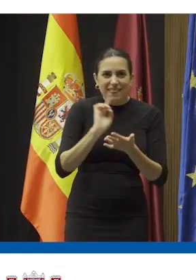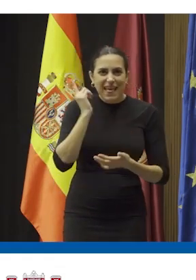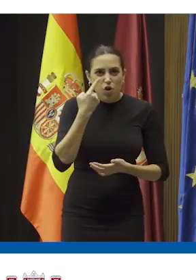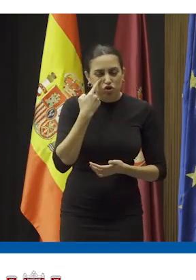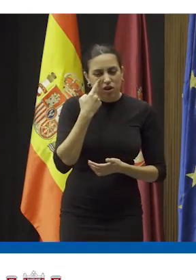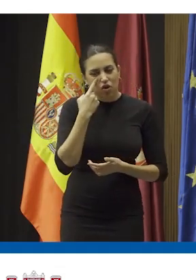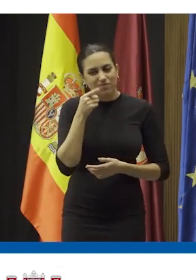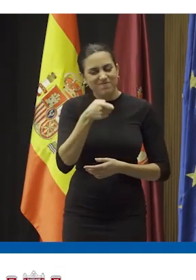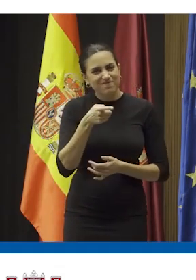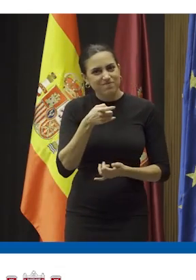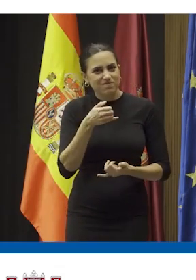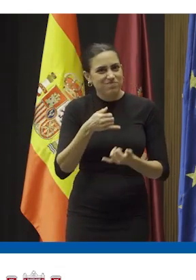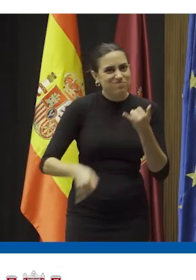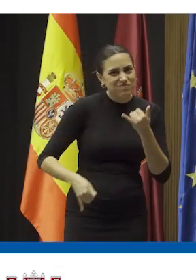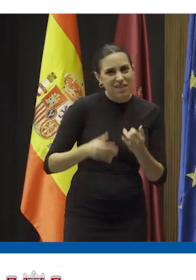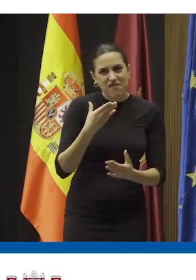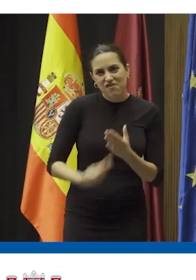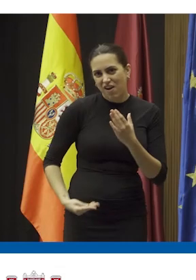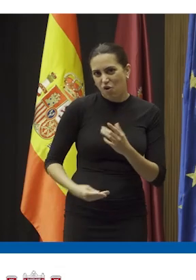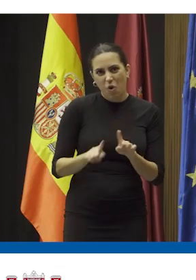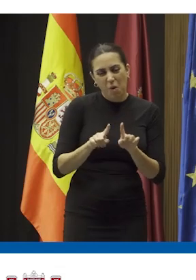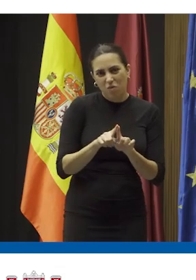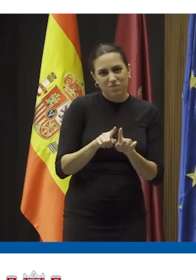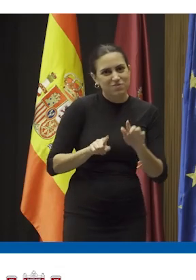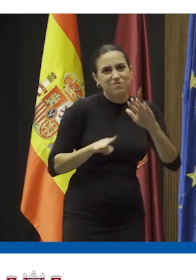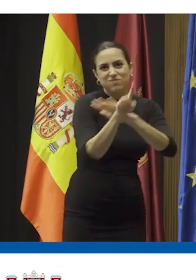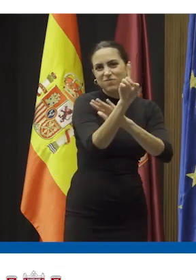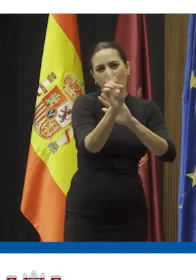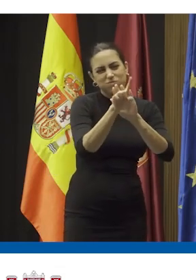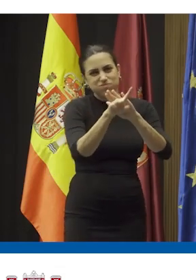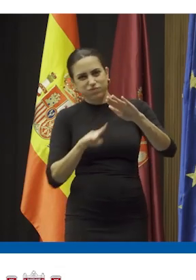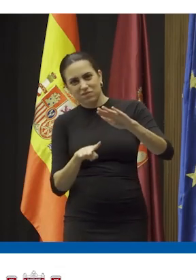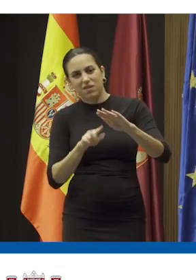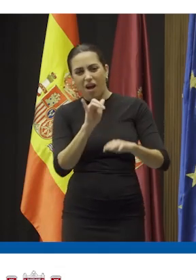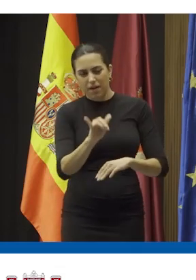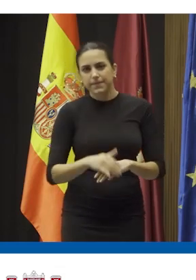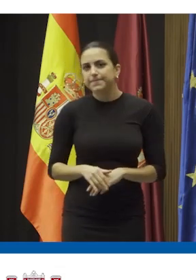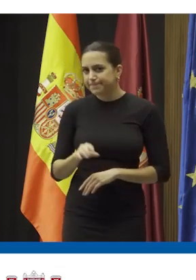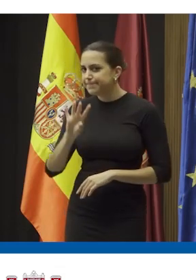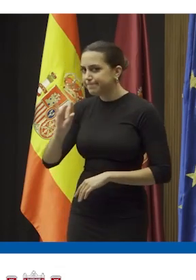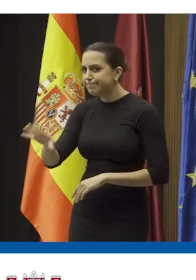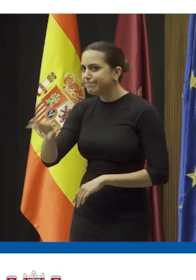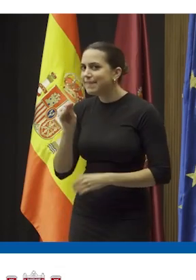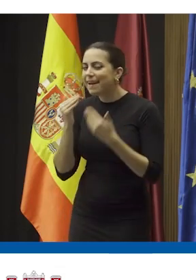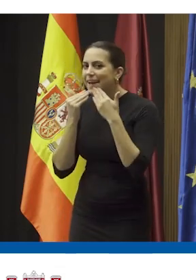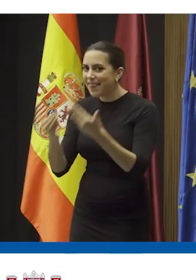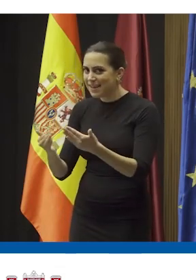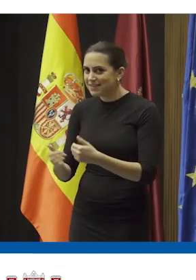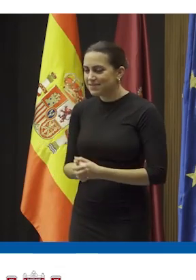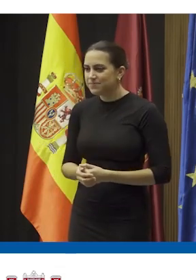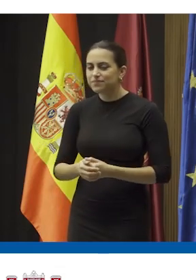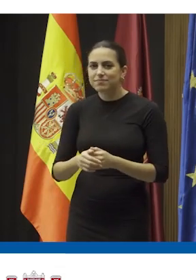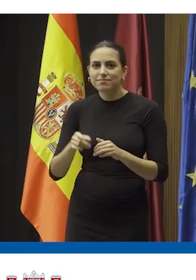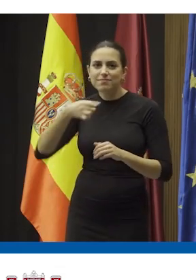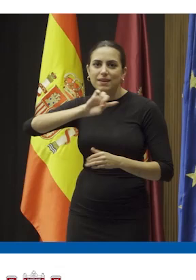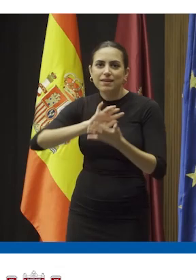parte de la medicina es como que no va tan deprisa. Sí, la entiendo, gracias. Para que la